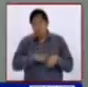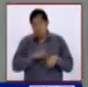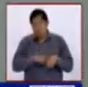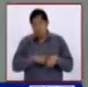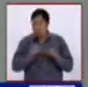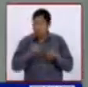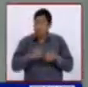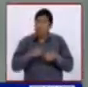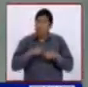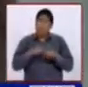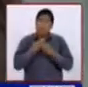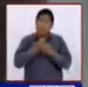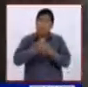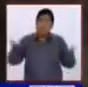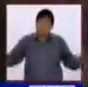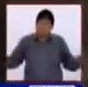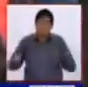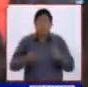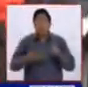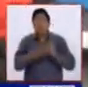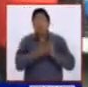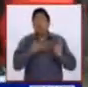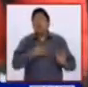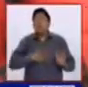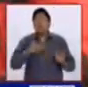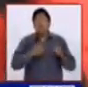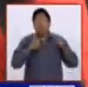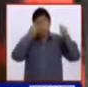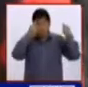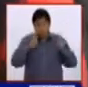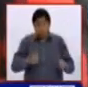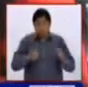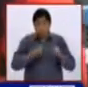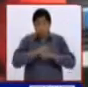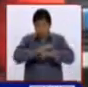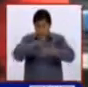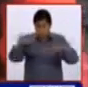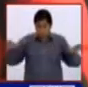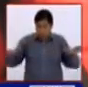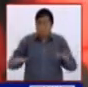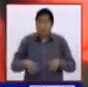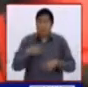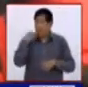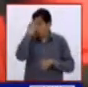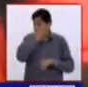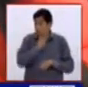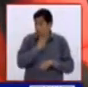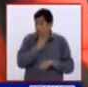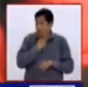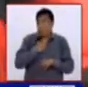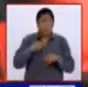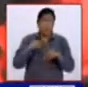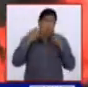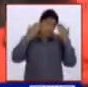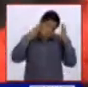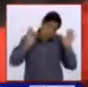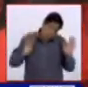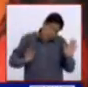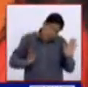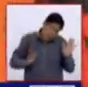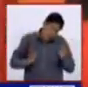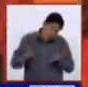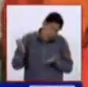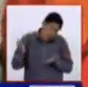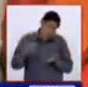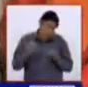¿Les podemos, por favor, repartir estas hojitas? De repartir esto, sí. Y que les pueda grabarse la carita de ella, para que, no sé, ahí